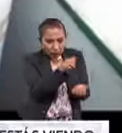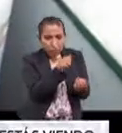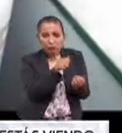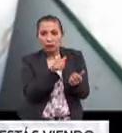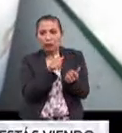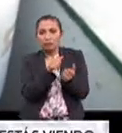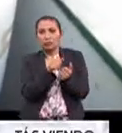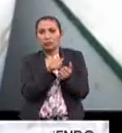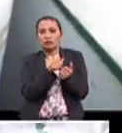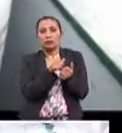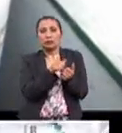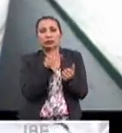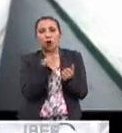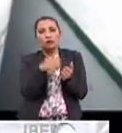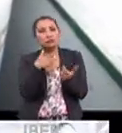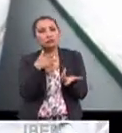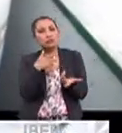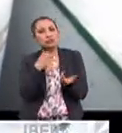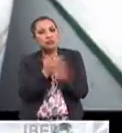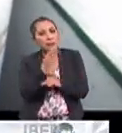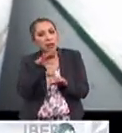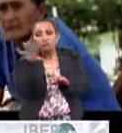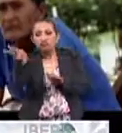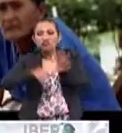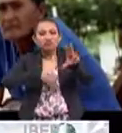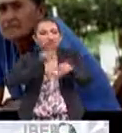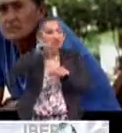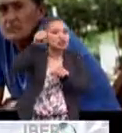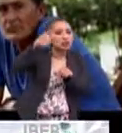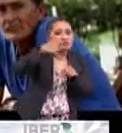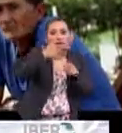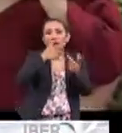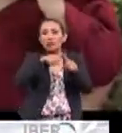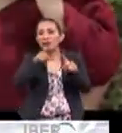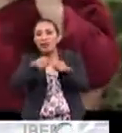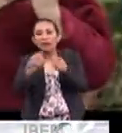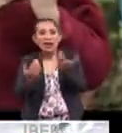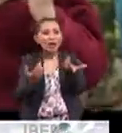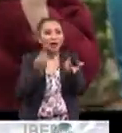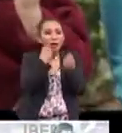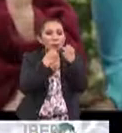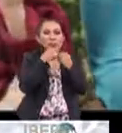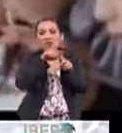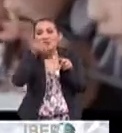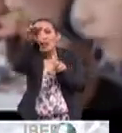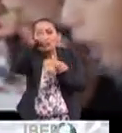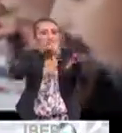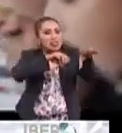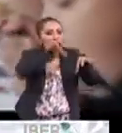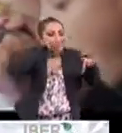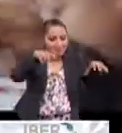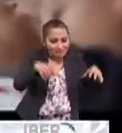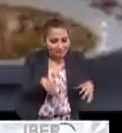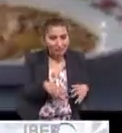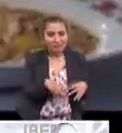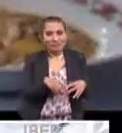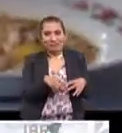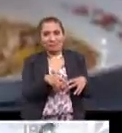con obtener nuevas fuentes de recursos alimenticios a partir